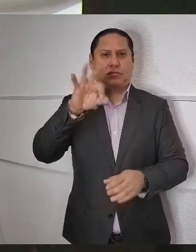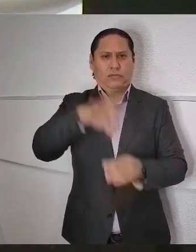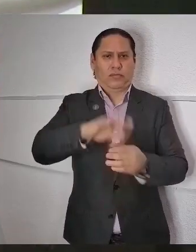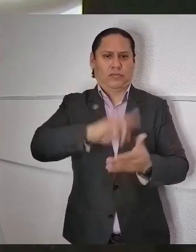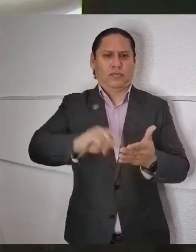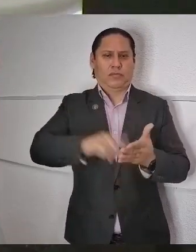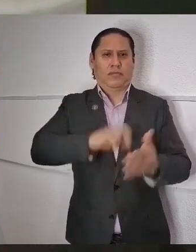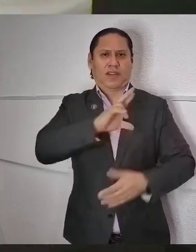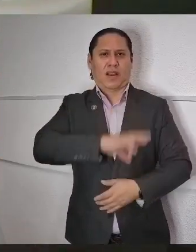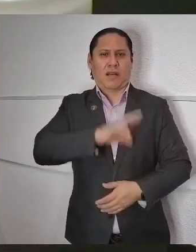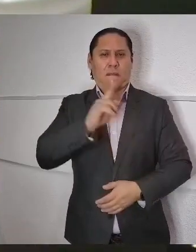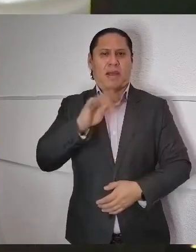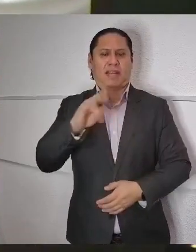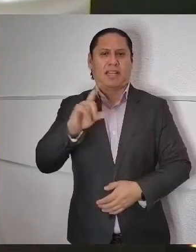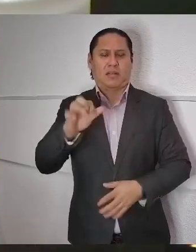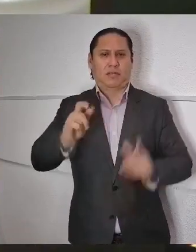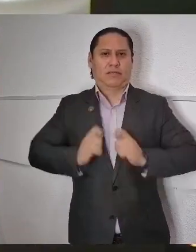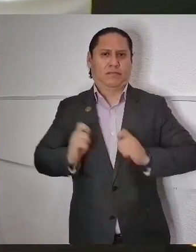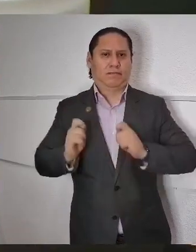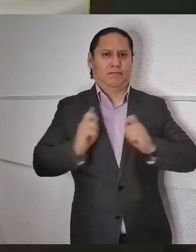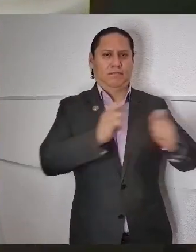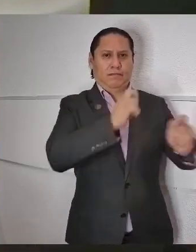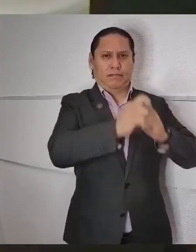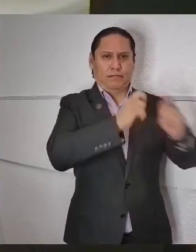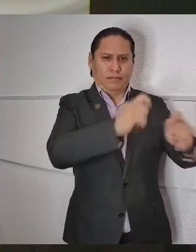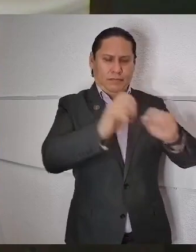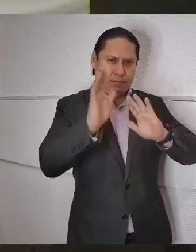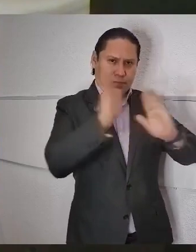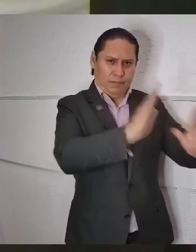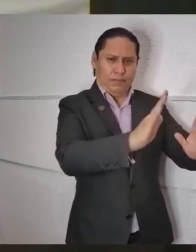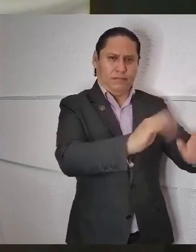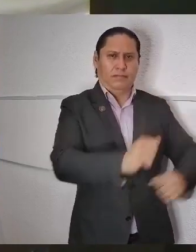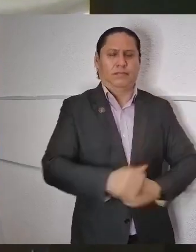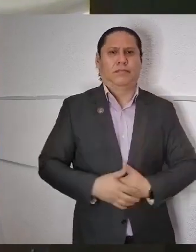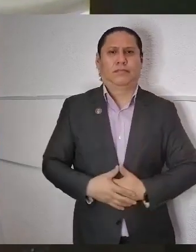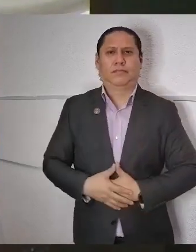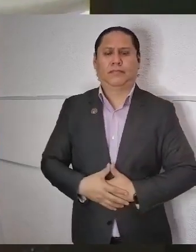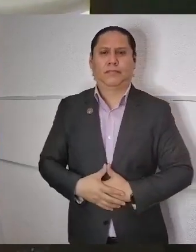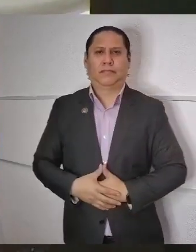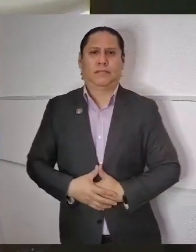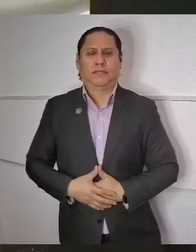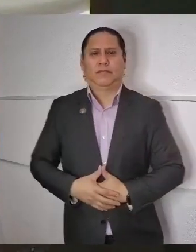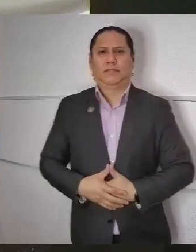en lo particular, córranse los trámites legislativos correspondientes.